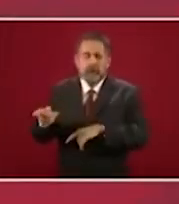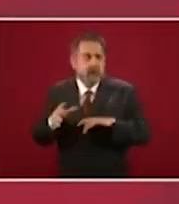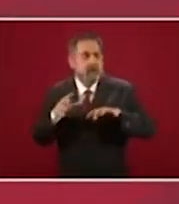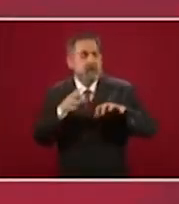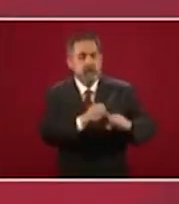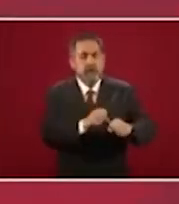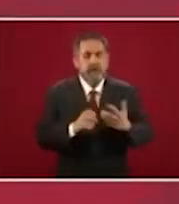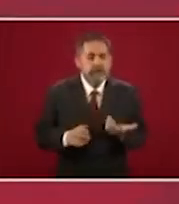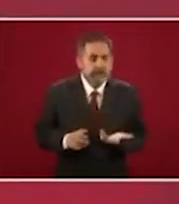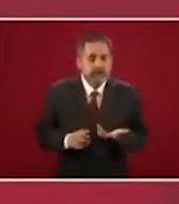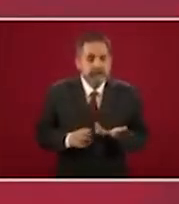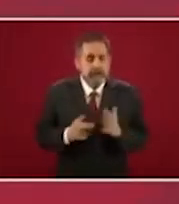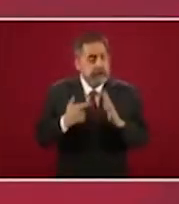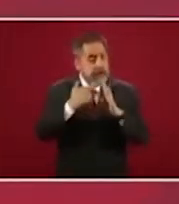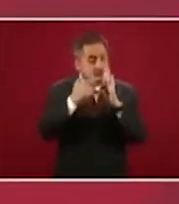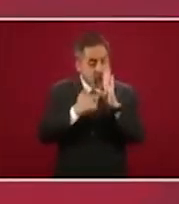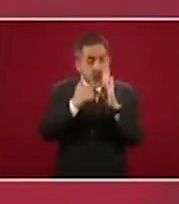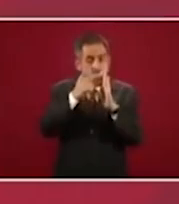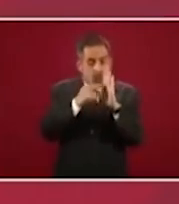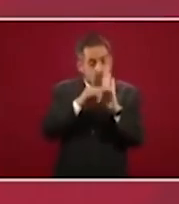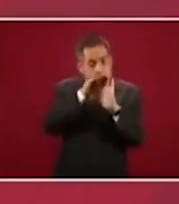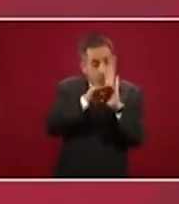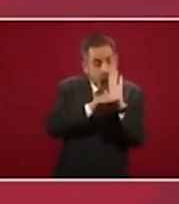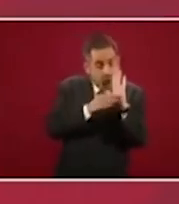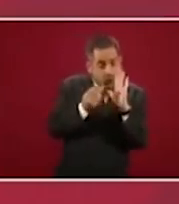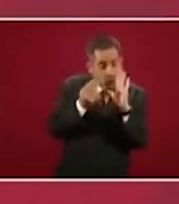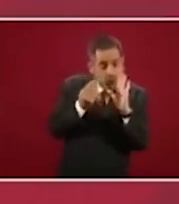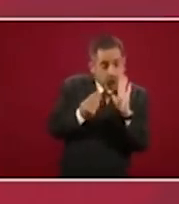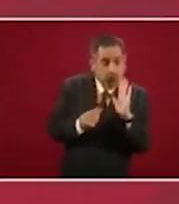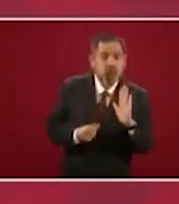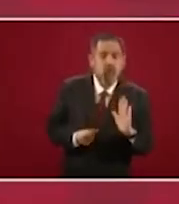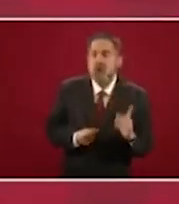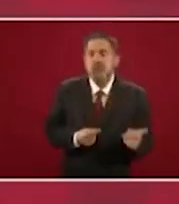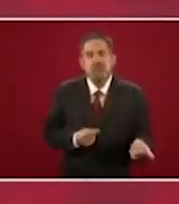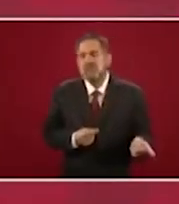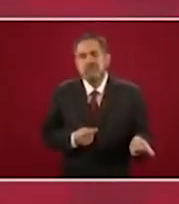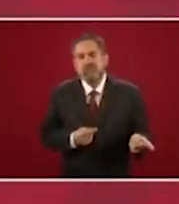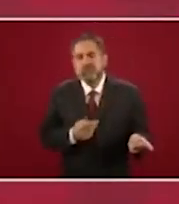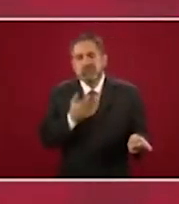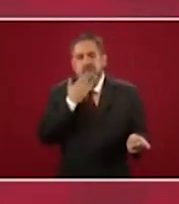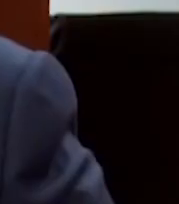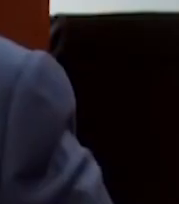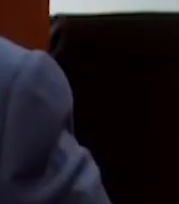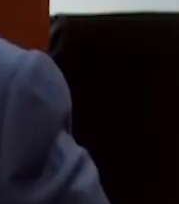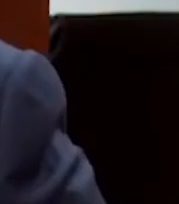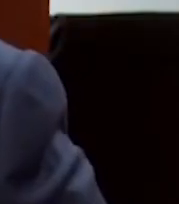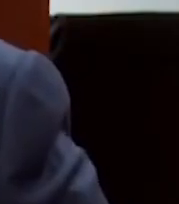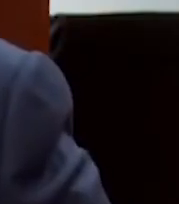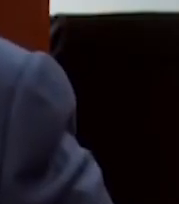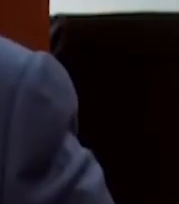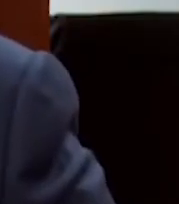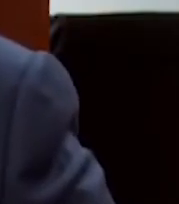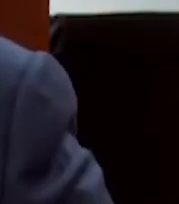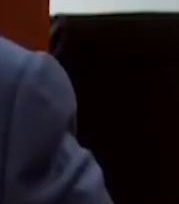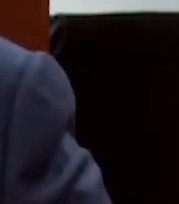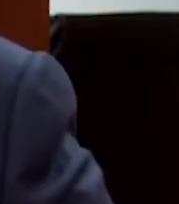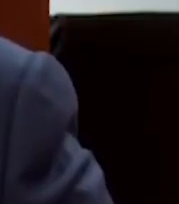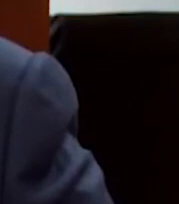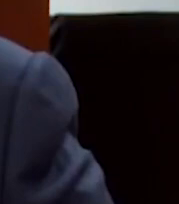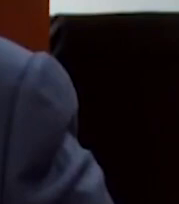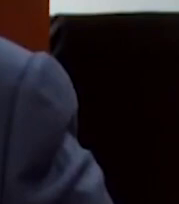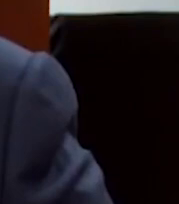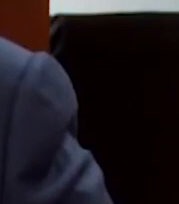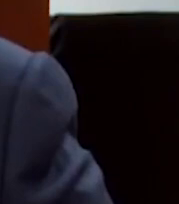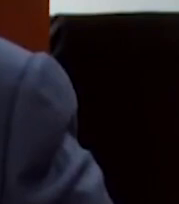el fiscal gertz manero indicó en entrevista radiofónica que el gobierno mexicano iniciará de inmediato los trámites de extradición del ex